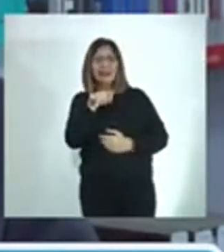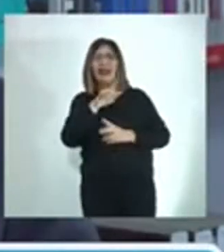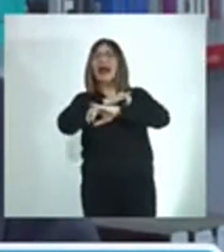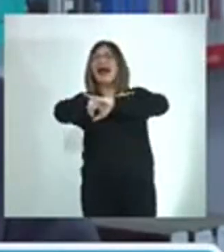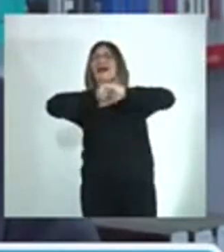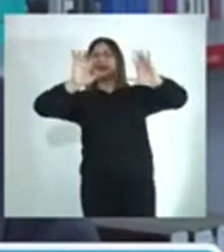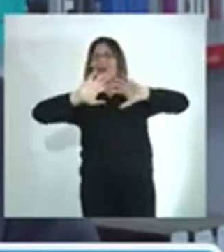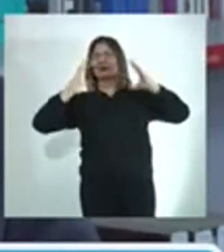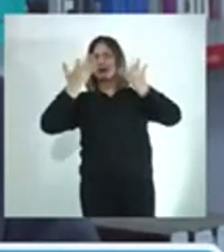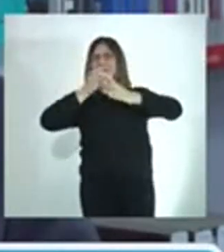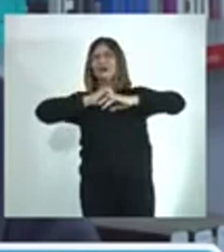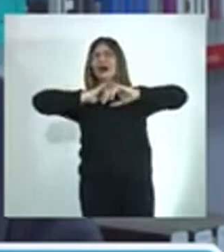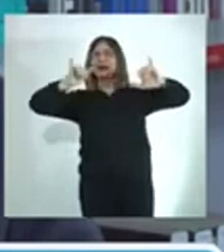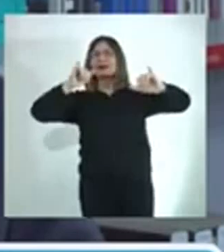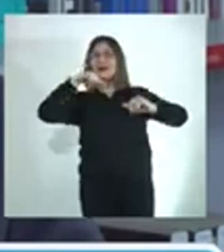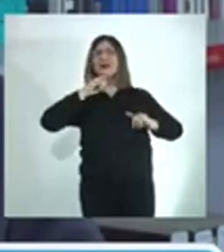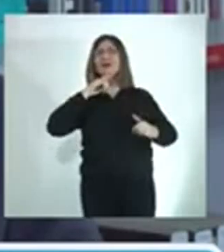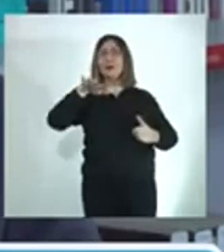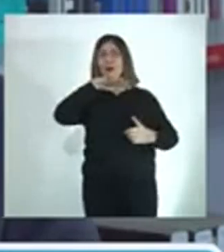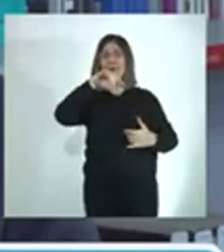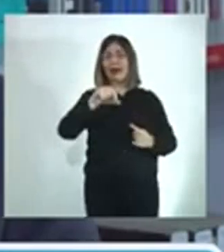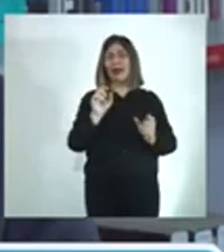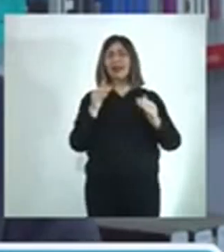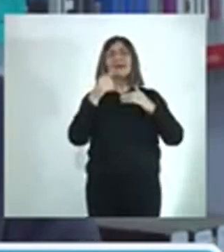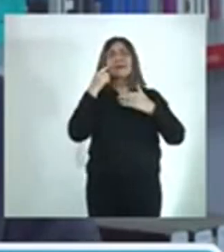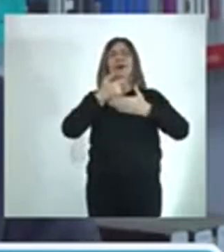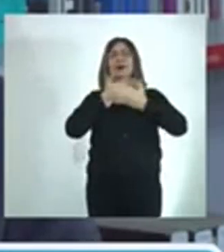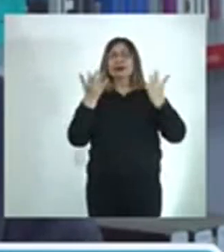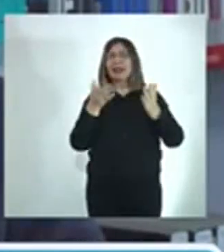decirle que como la casa es chica,